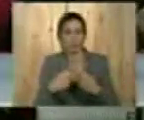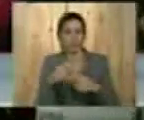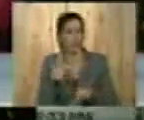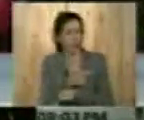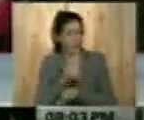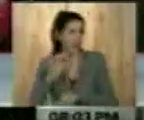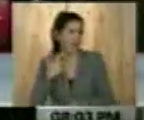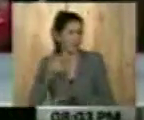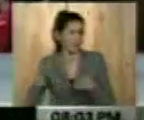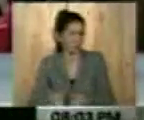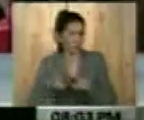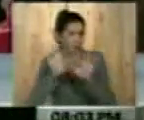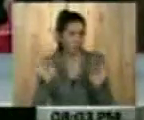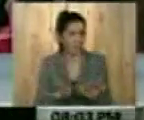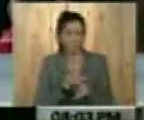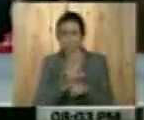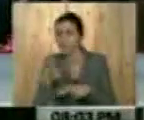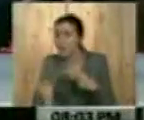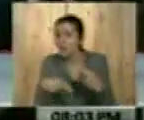seguridad.